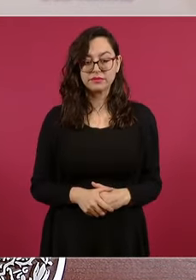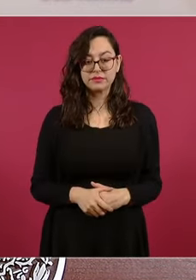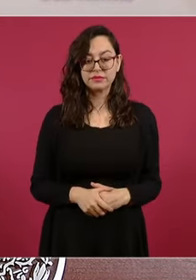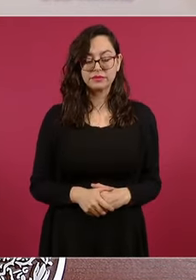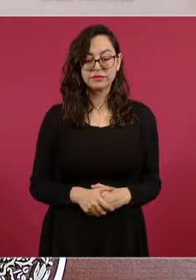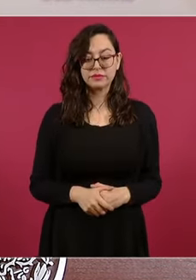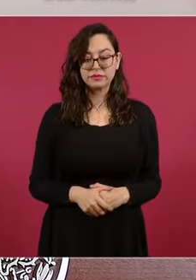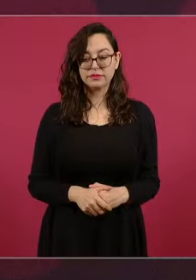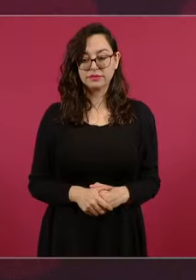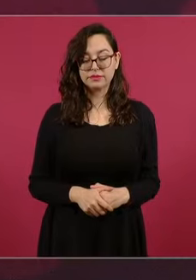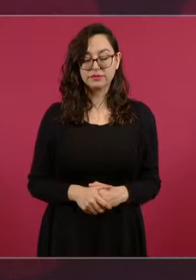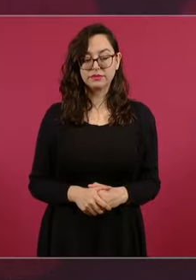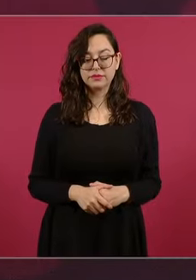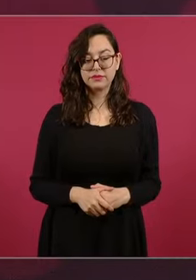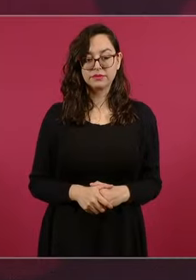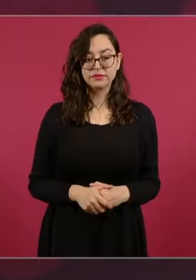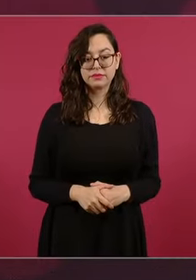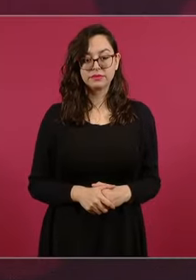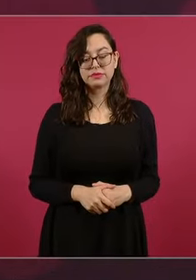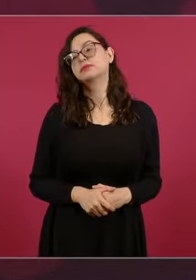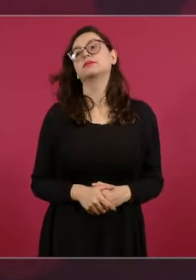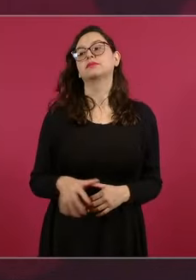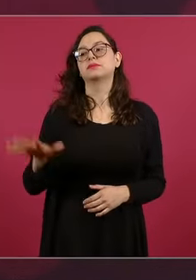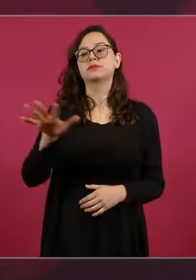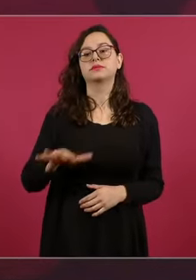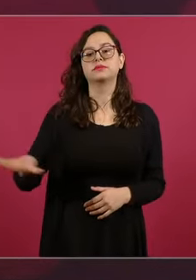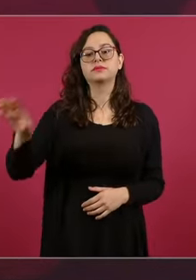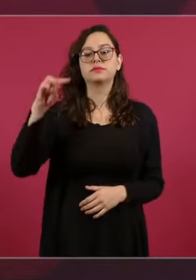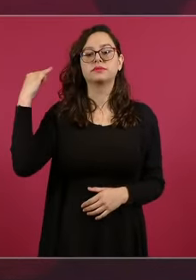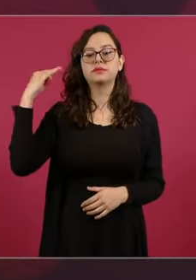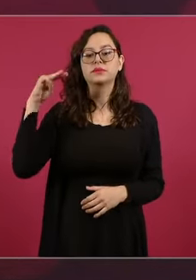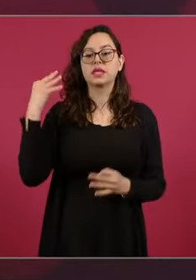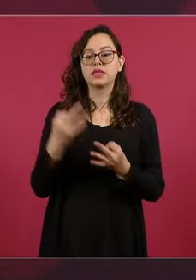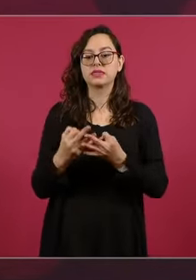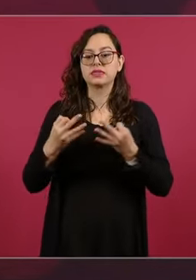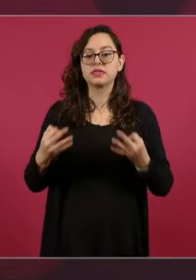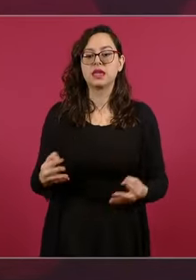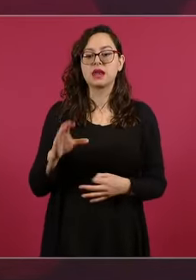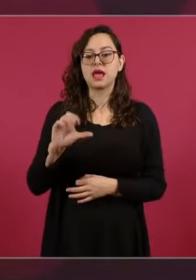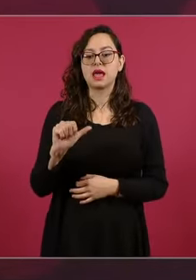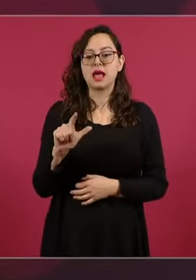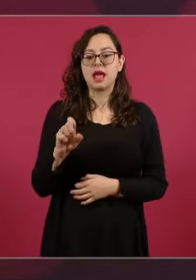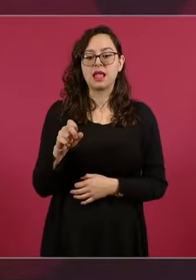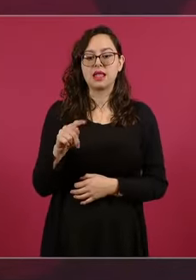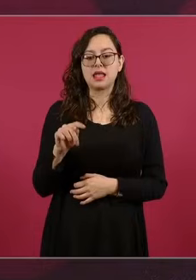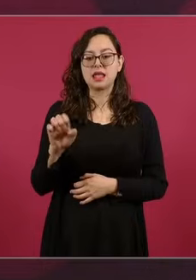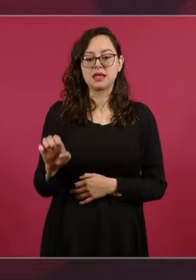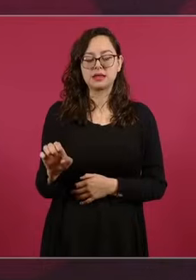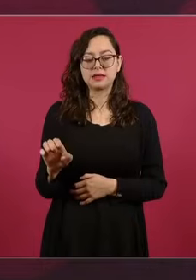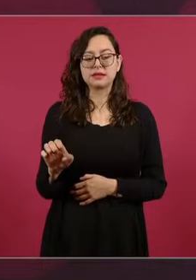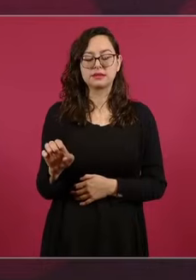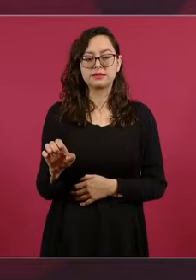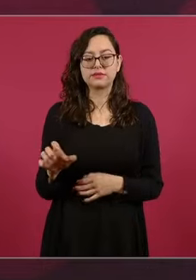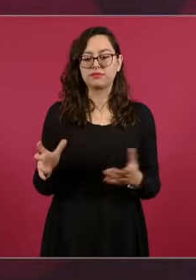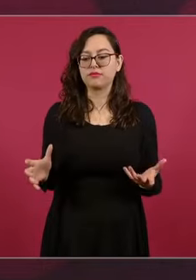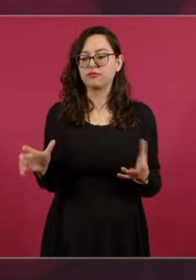Fue en la Tierra Caliente, en Aguililla, en una comunidad.